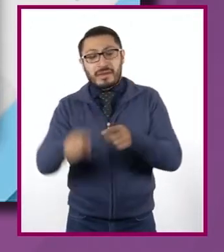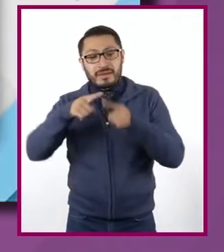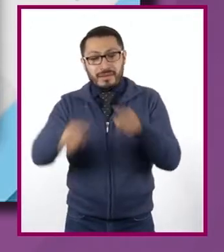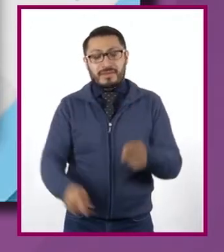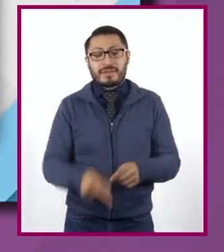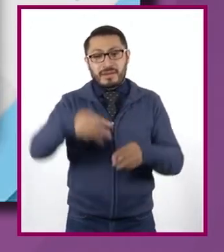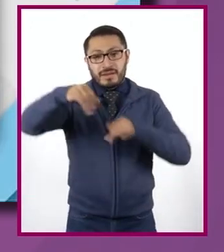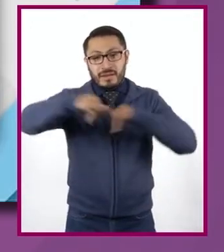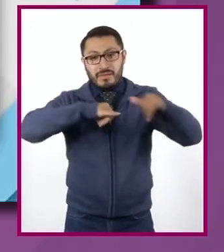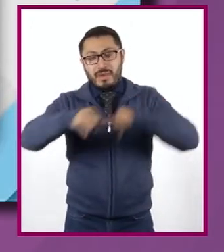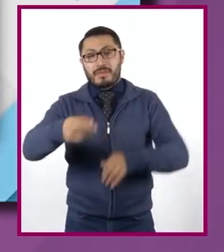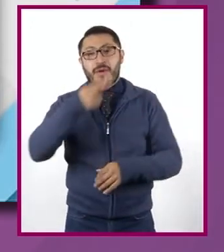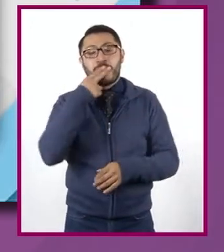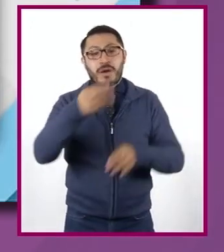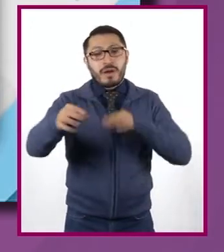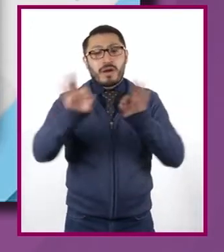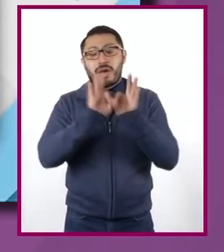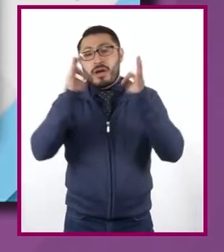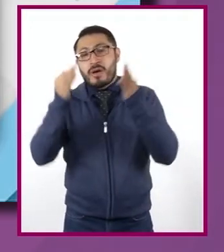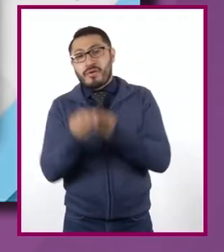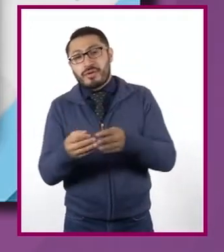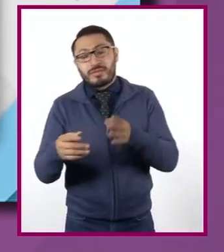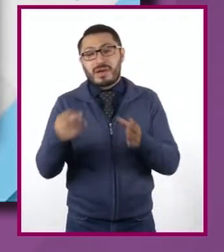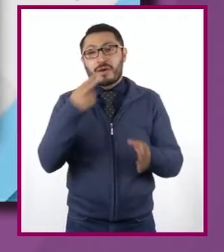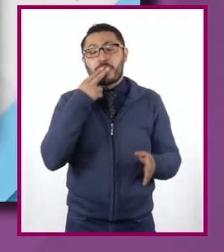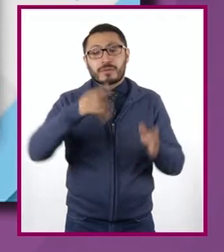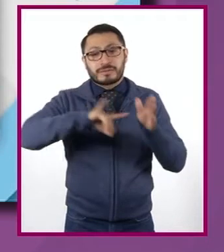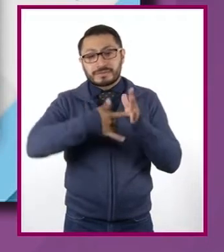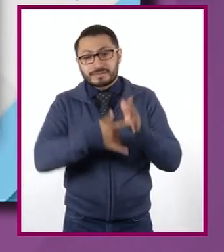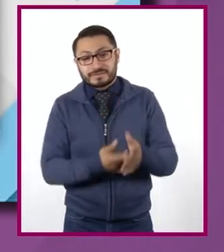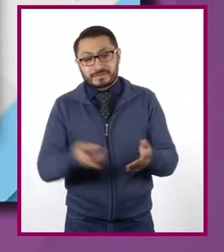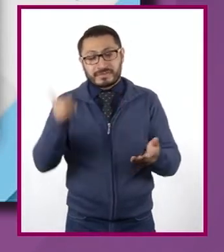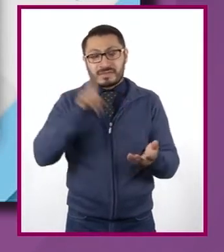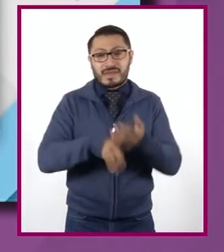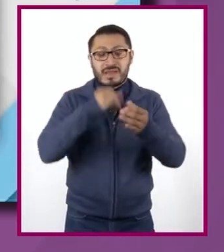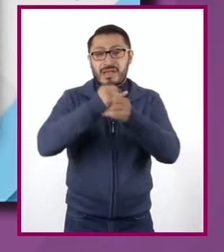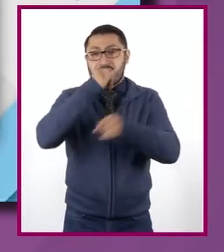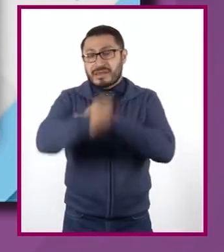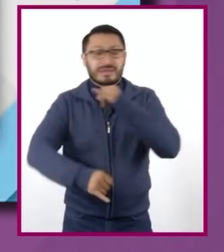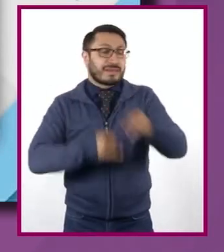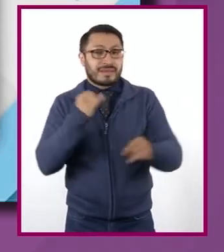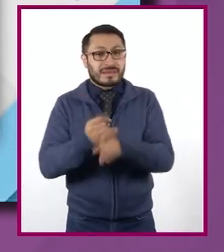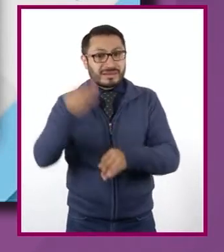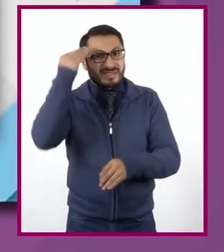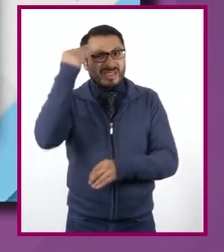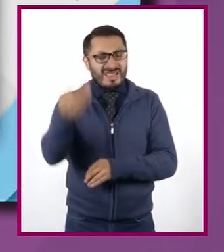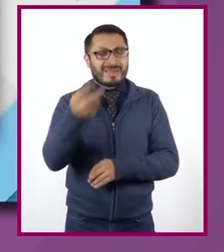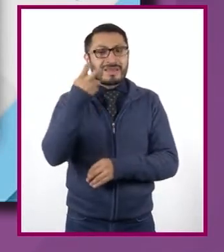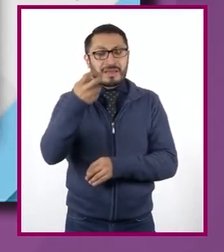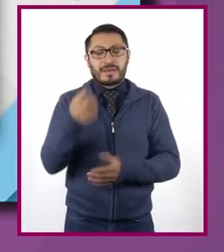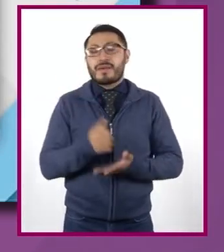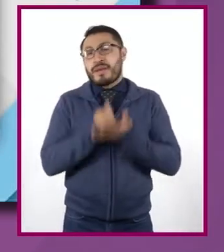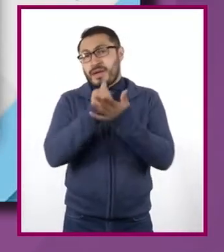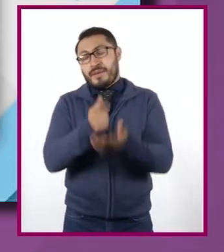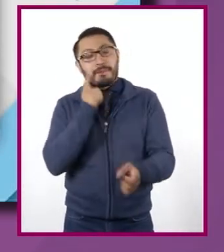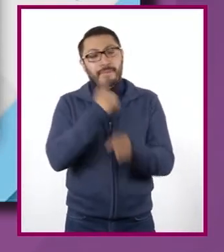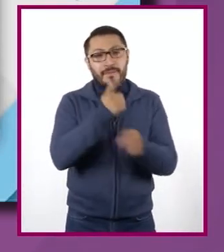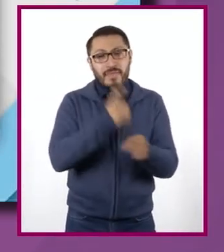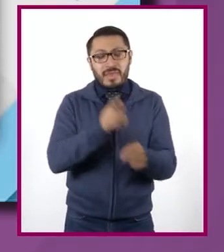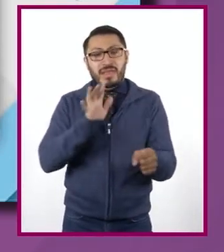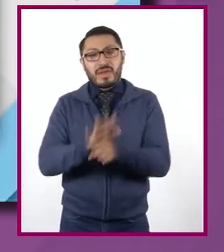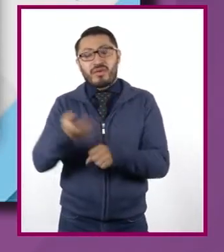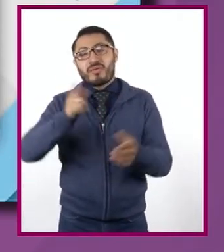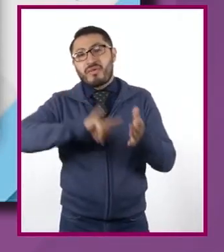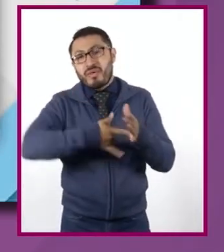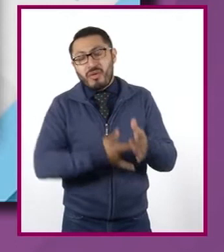el modelo de los usos horarios, un sistema de organización internacional del tiempo que nos permite saber qué hora y